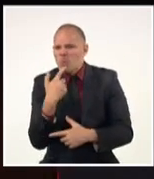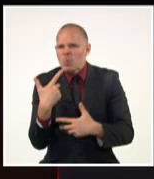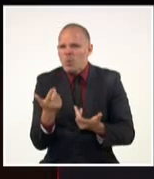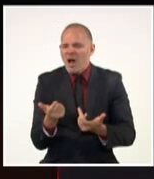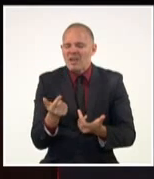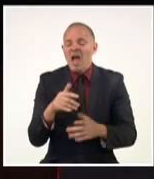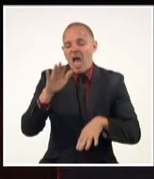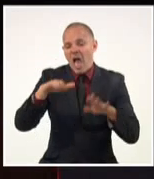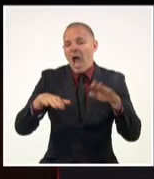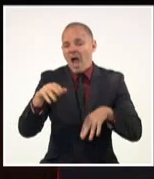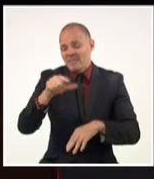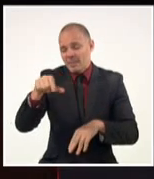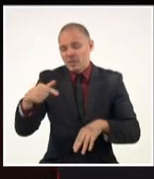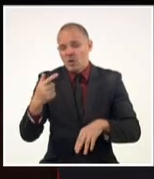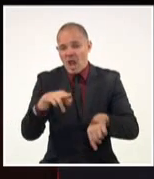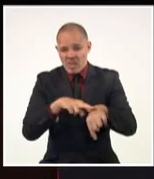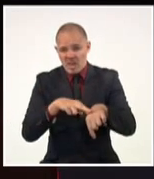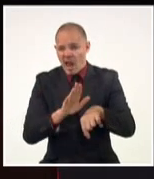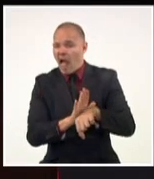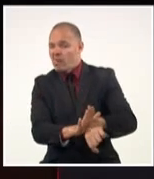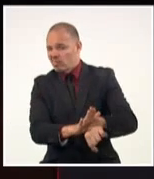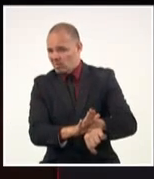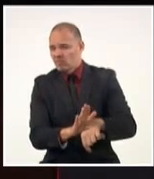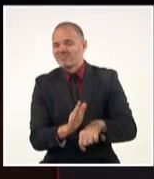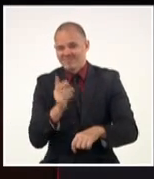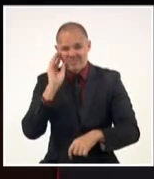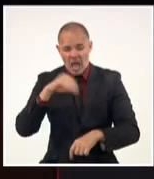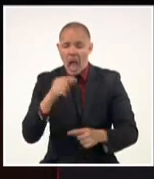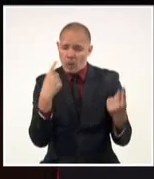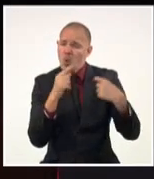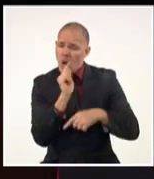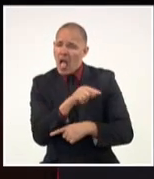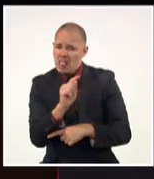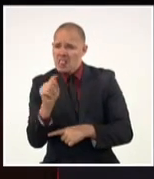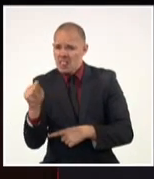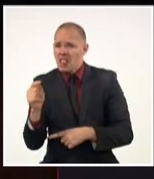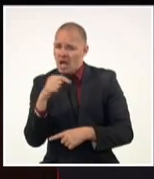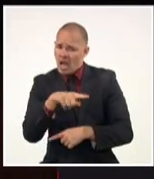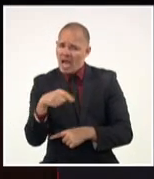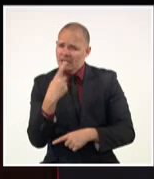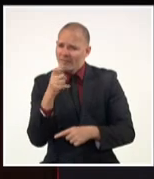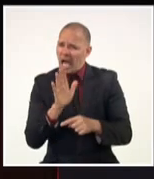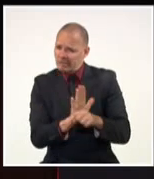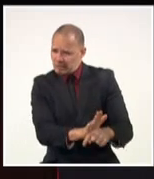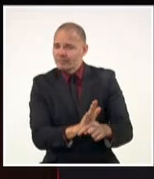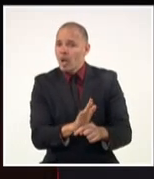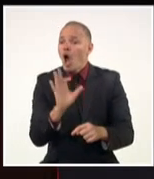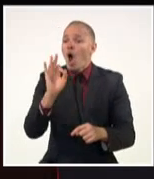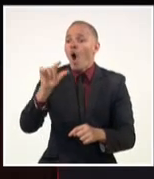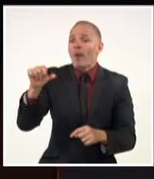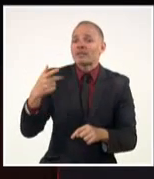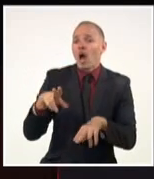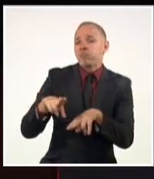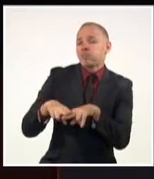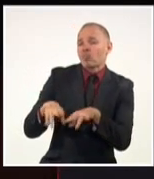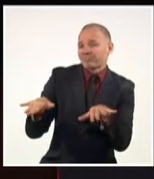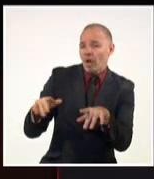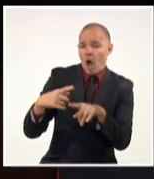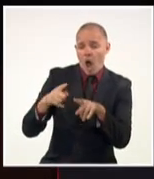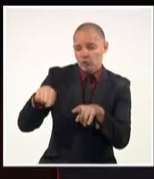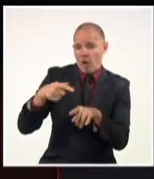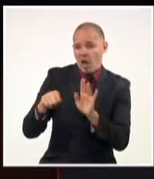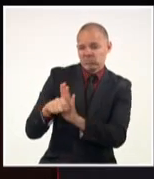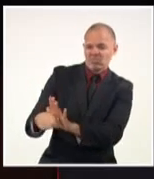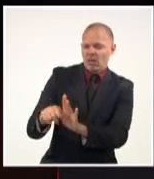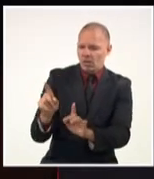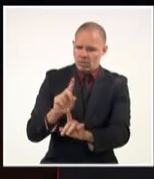discriminación o exclusión por el color de la piel, orientación sexual o prejuicios incompatibles con